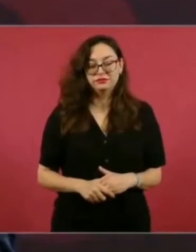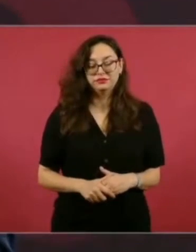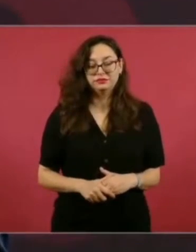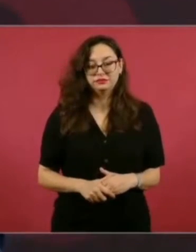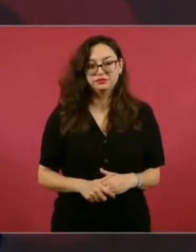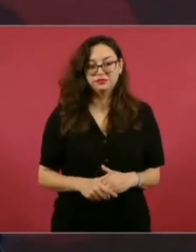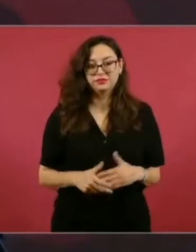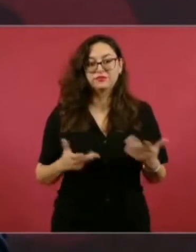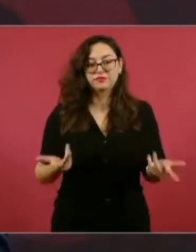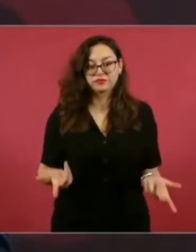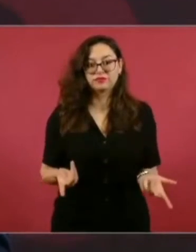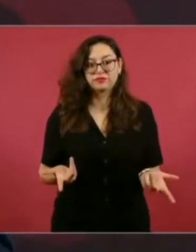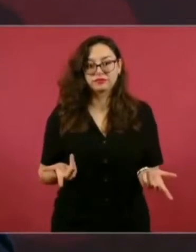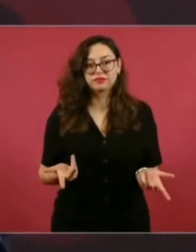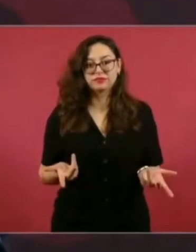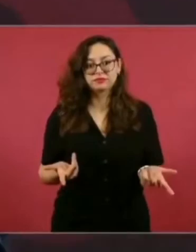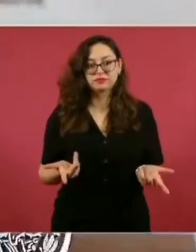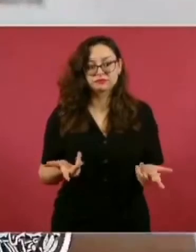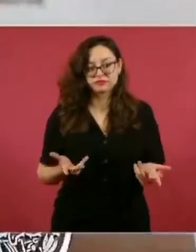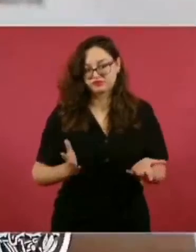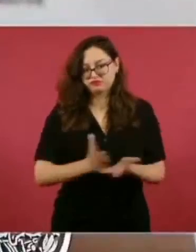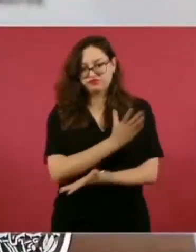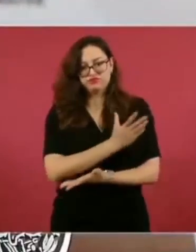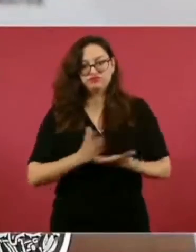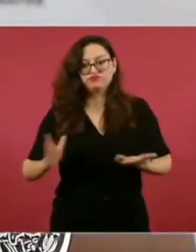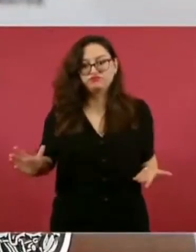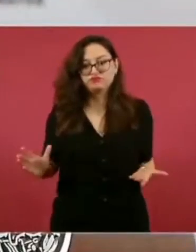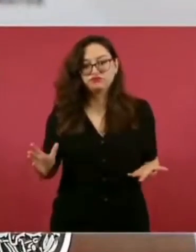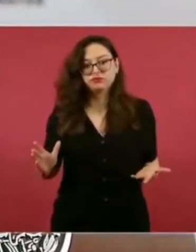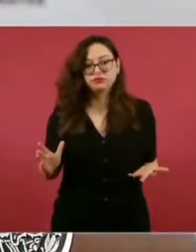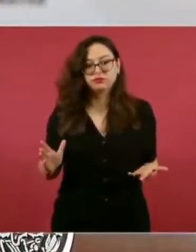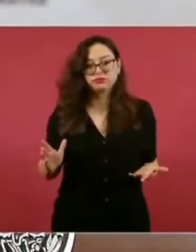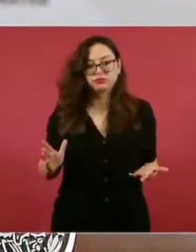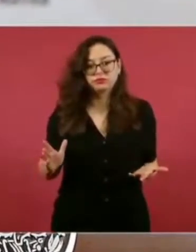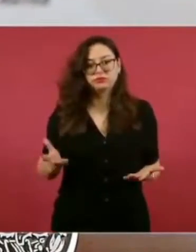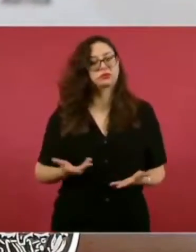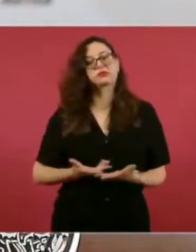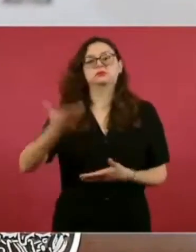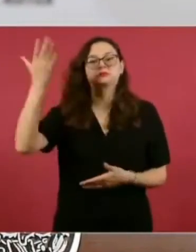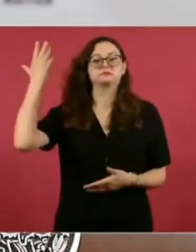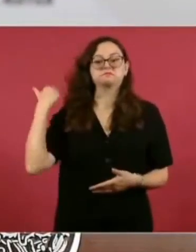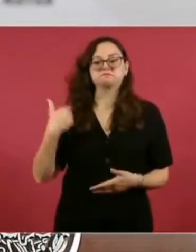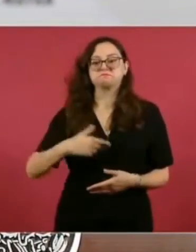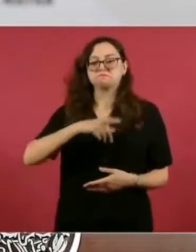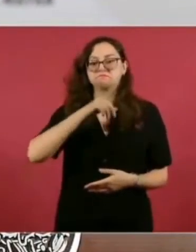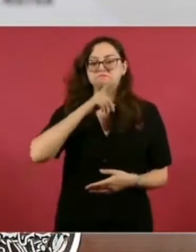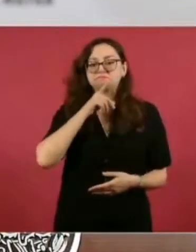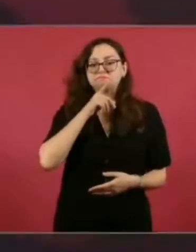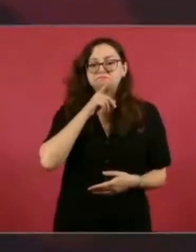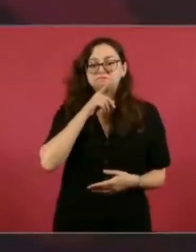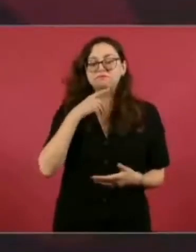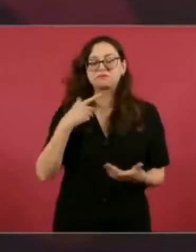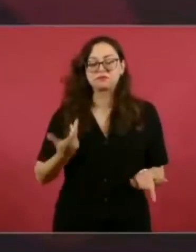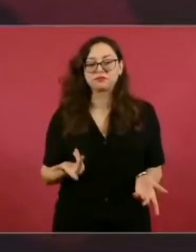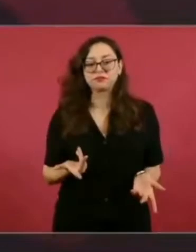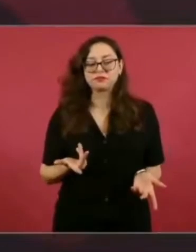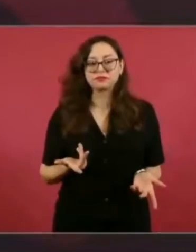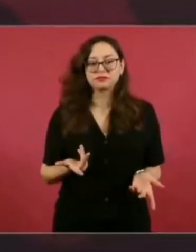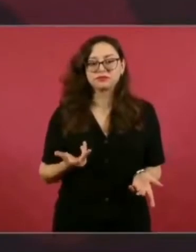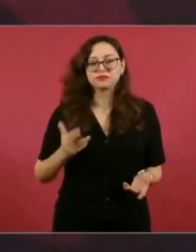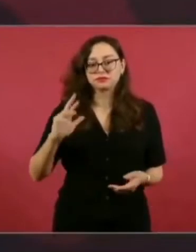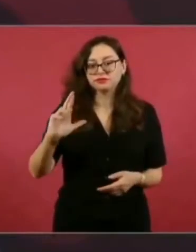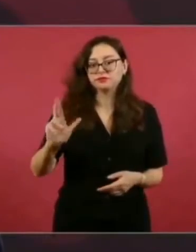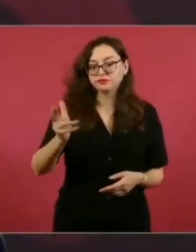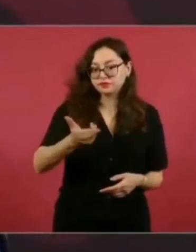que se defina con mucha claridad la frontera, lo que no había antes. Don Calderón era